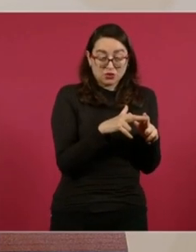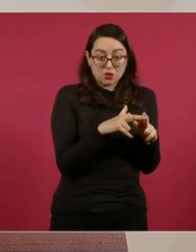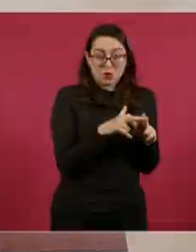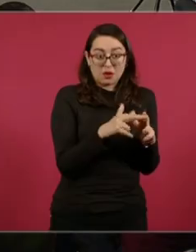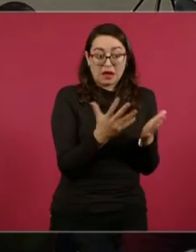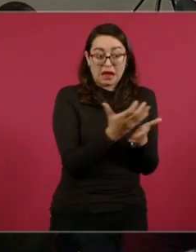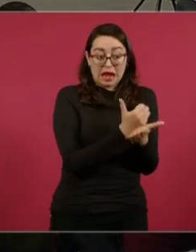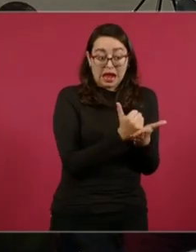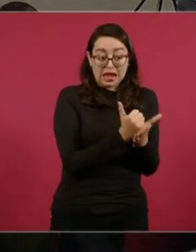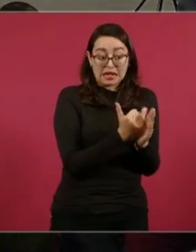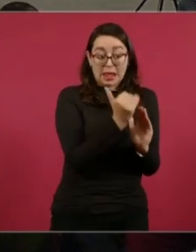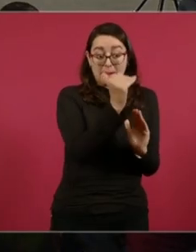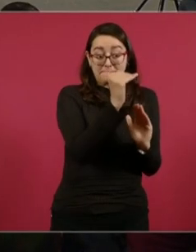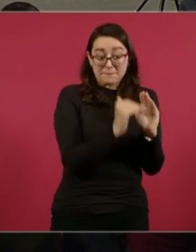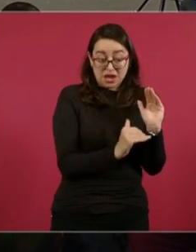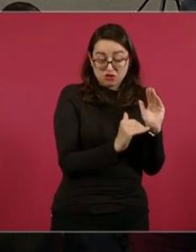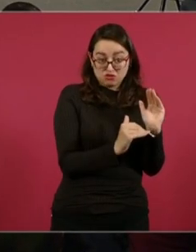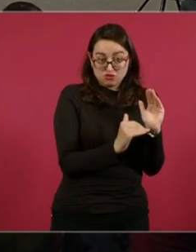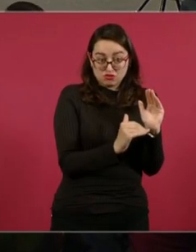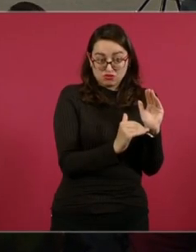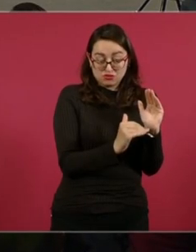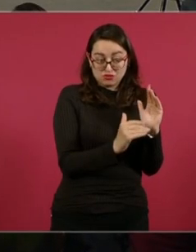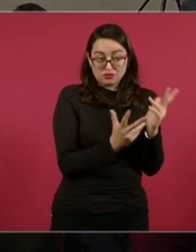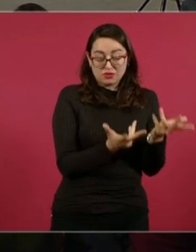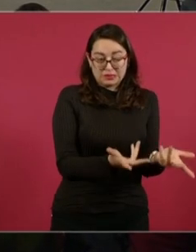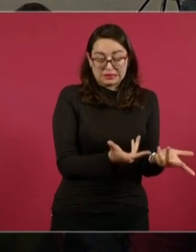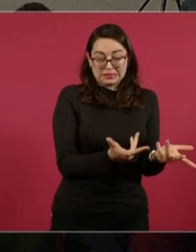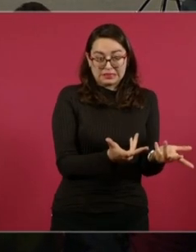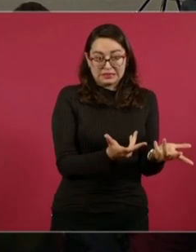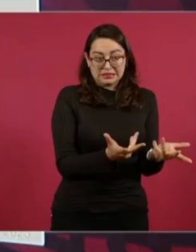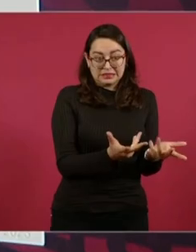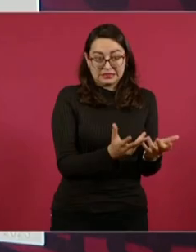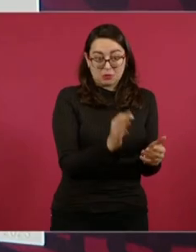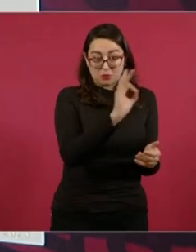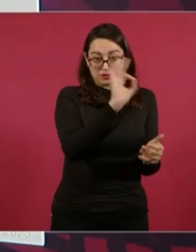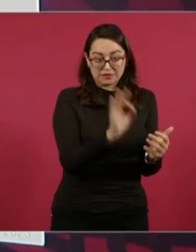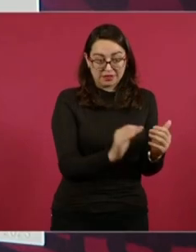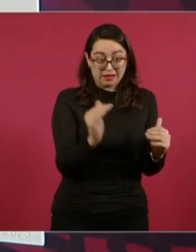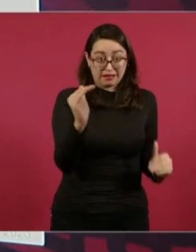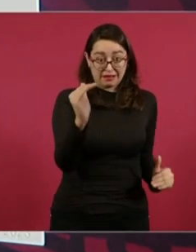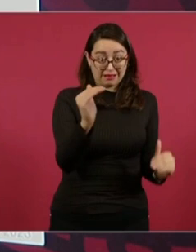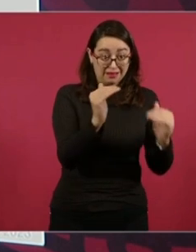Pero este es un mínimo para todos los trabajadores de la educación, que no existía.